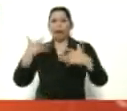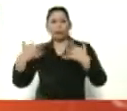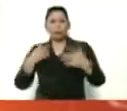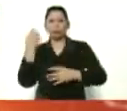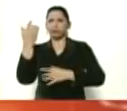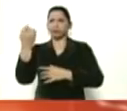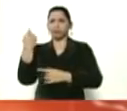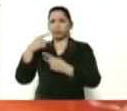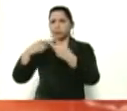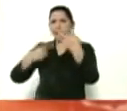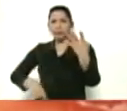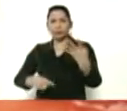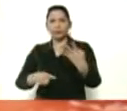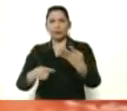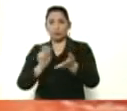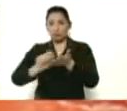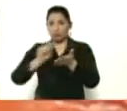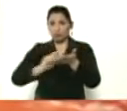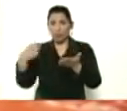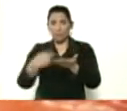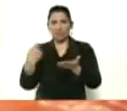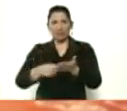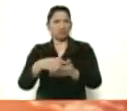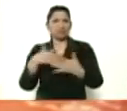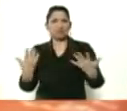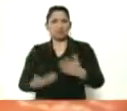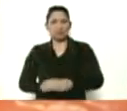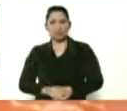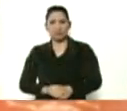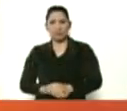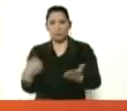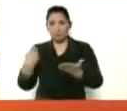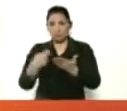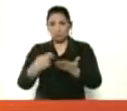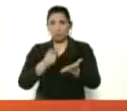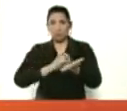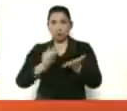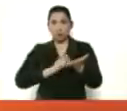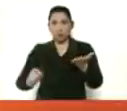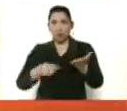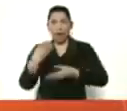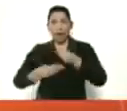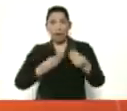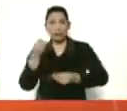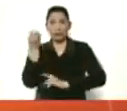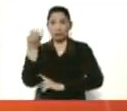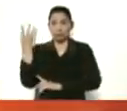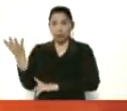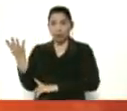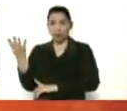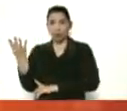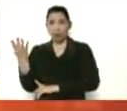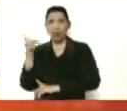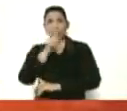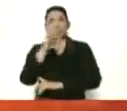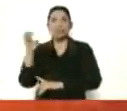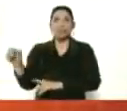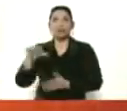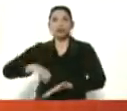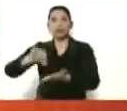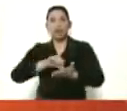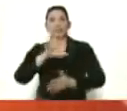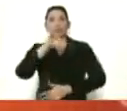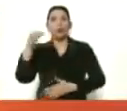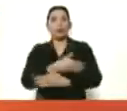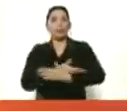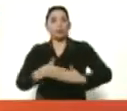la factura. Jorge, Julio, pasaban la factura, hacer acto en 100 ciudades sale